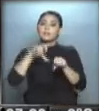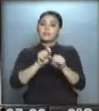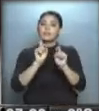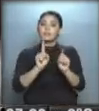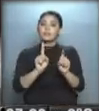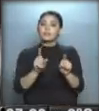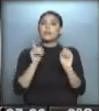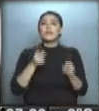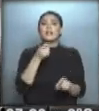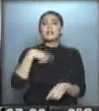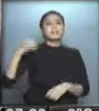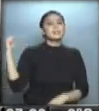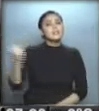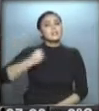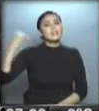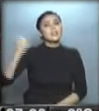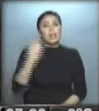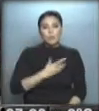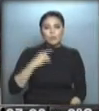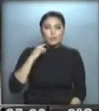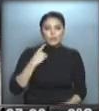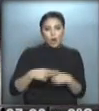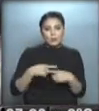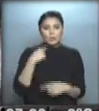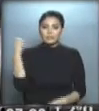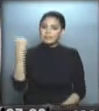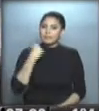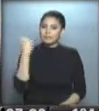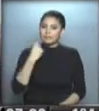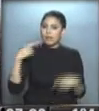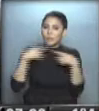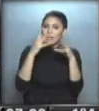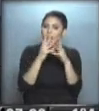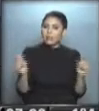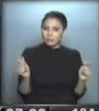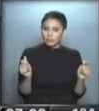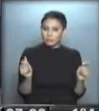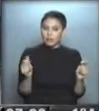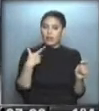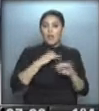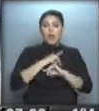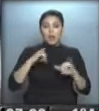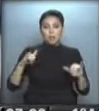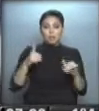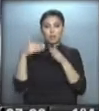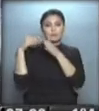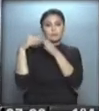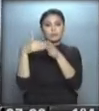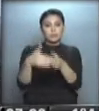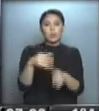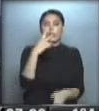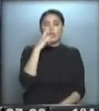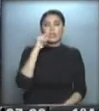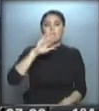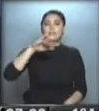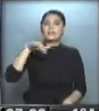a pesar de los intentos de los líderes políticos de rebajar la tensión el anuncio de su salida se produce dos días